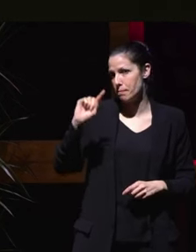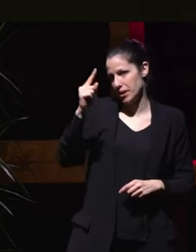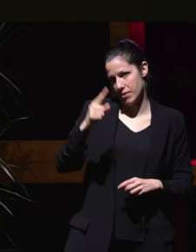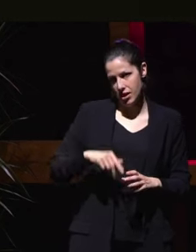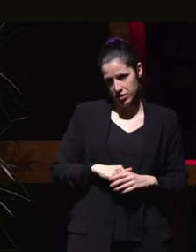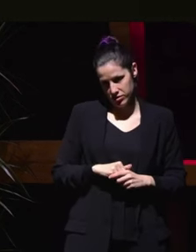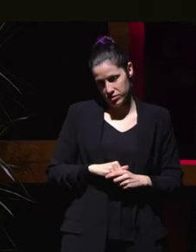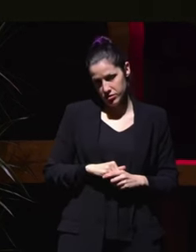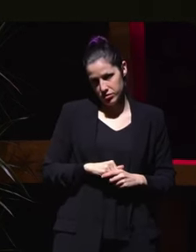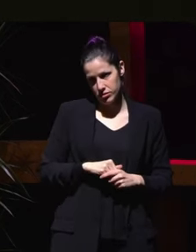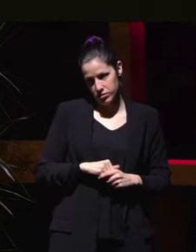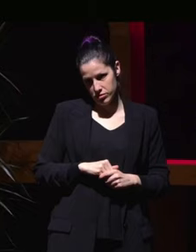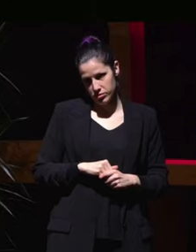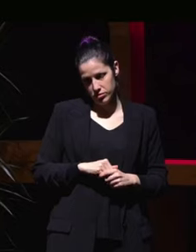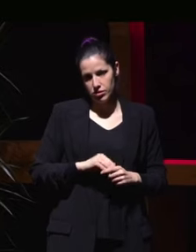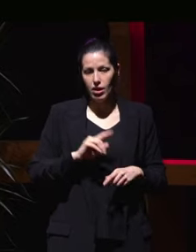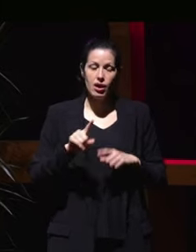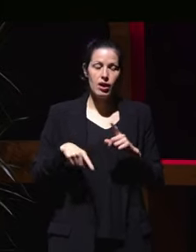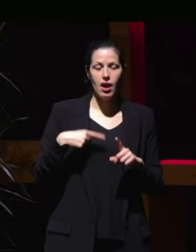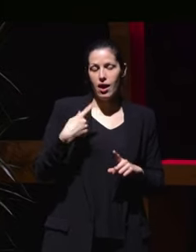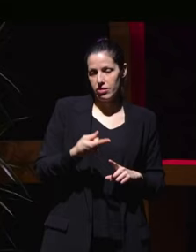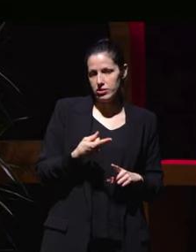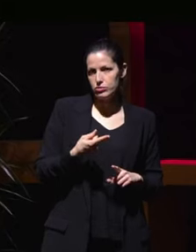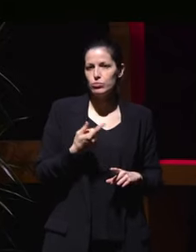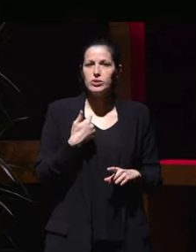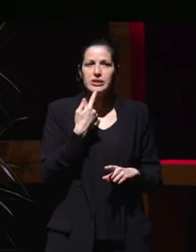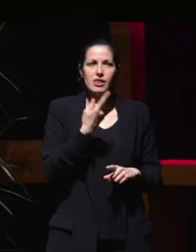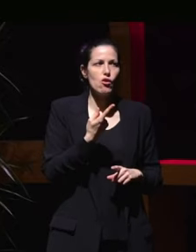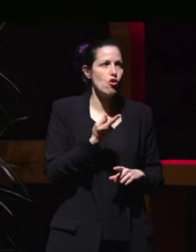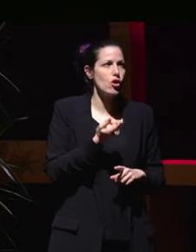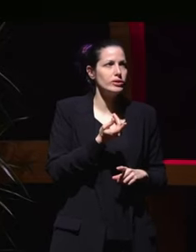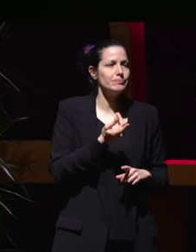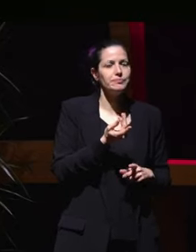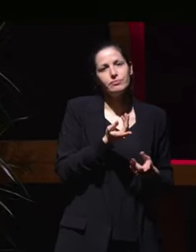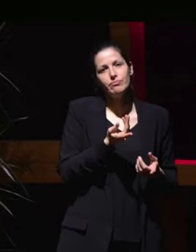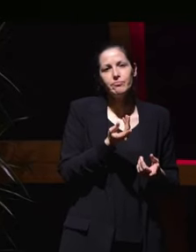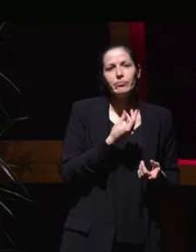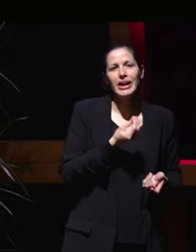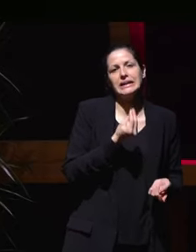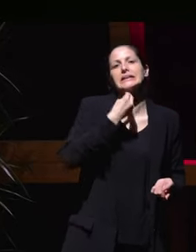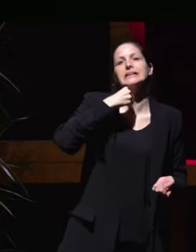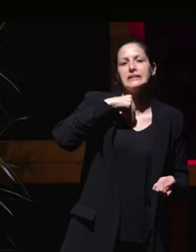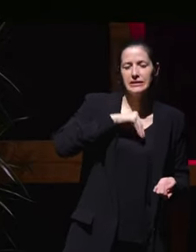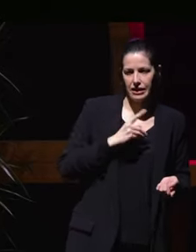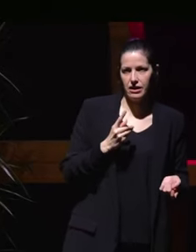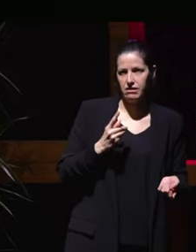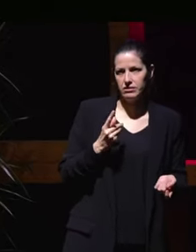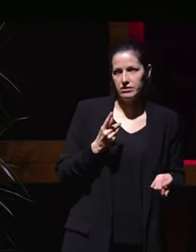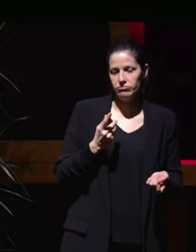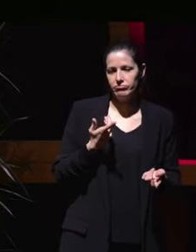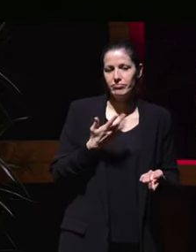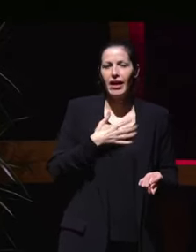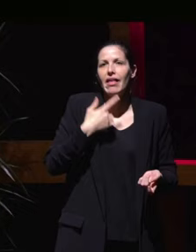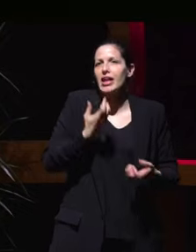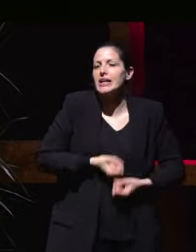unha intervención máis que non teño, pero na que dicía, pois en vez de se la comió, se la tragó, unha expresión así que, bueno, pues que se